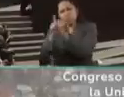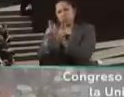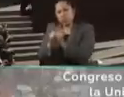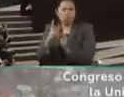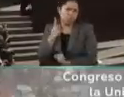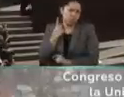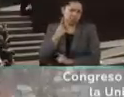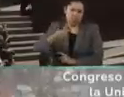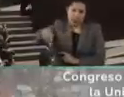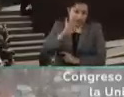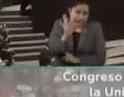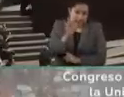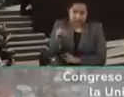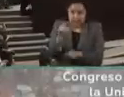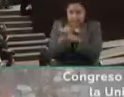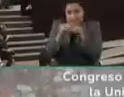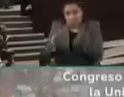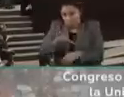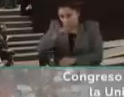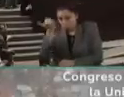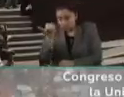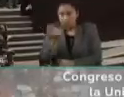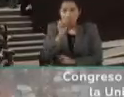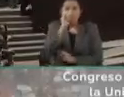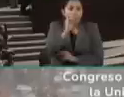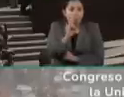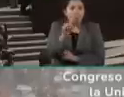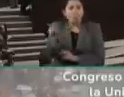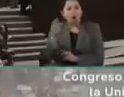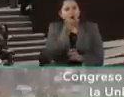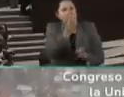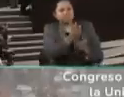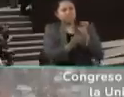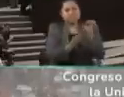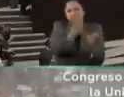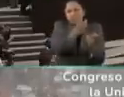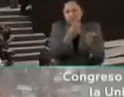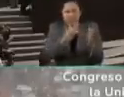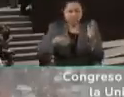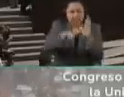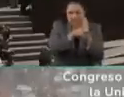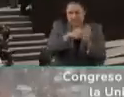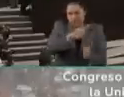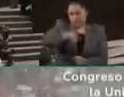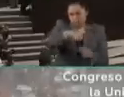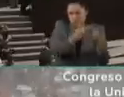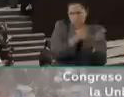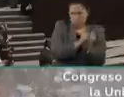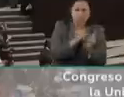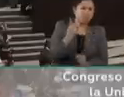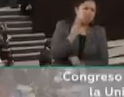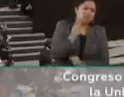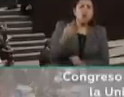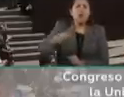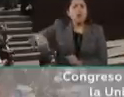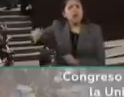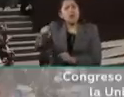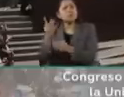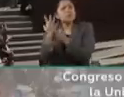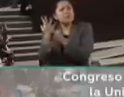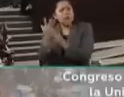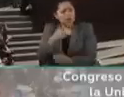o simplemente buscan descalificar y lastimar al Partido Verde, dicen que el Verde no tiene agenda ni logros